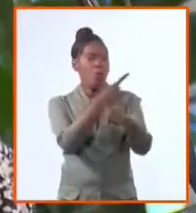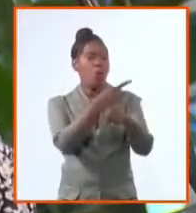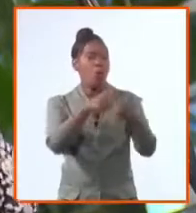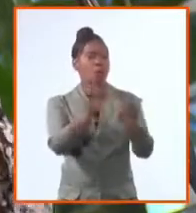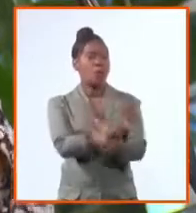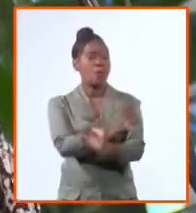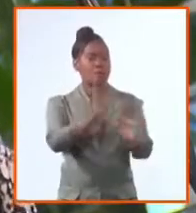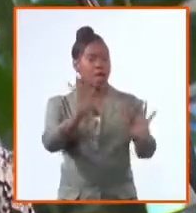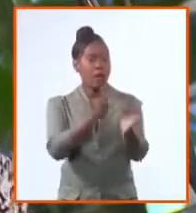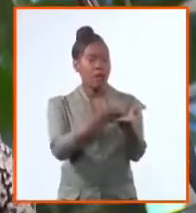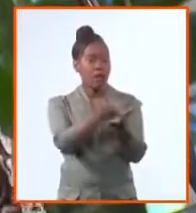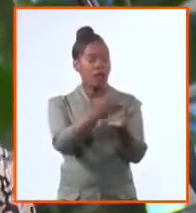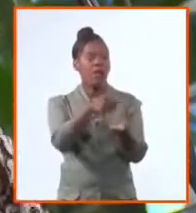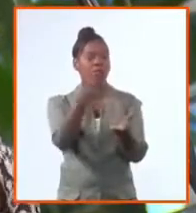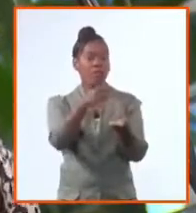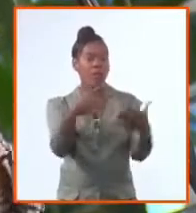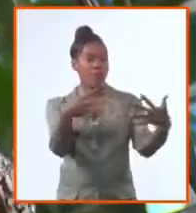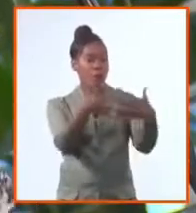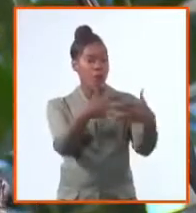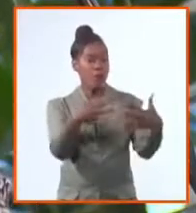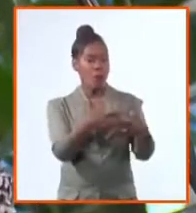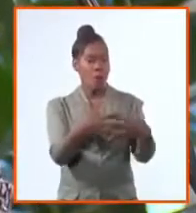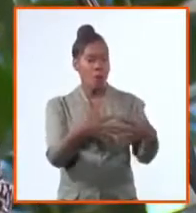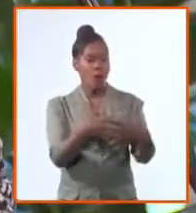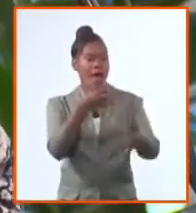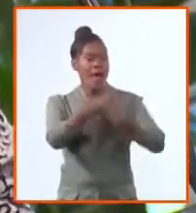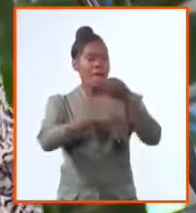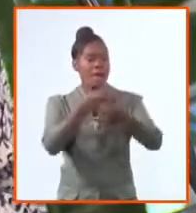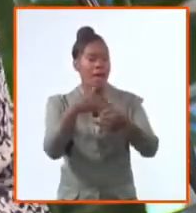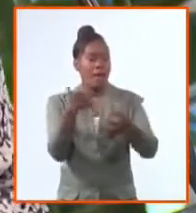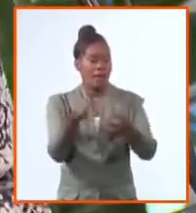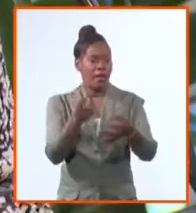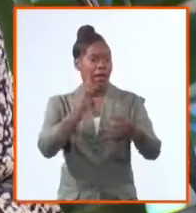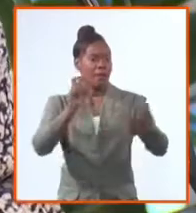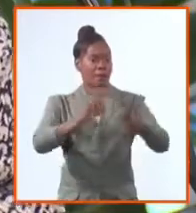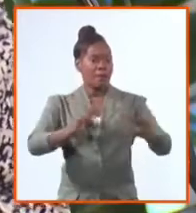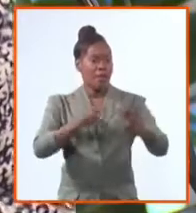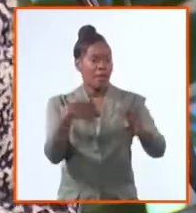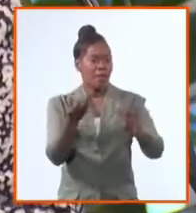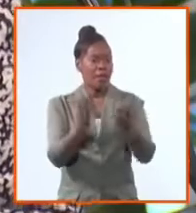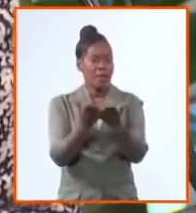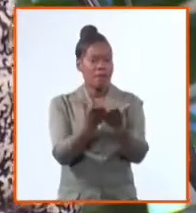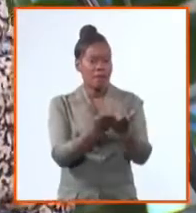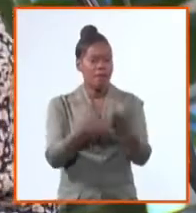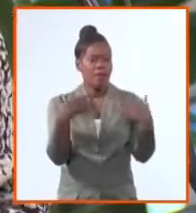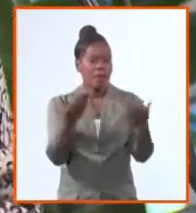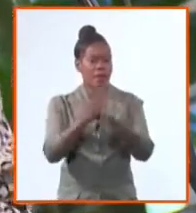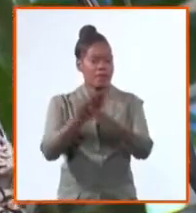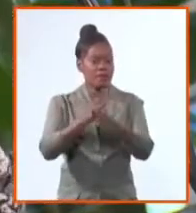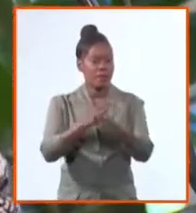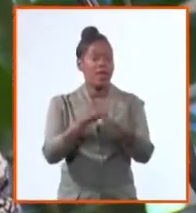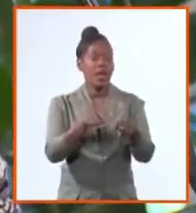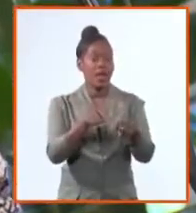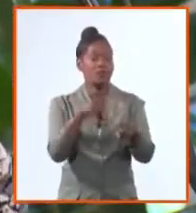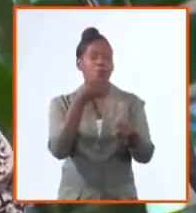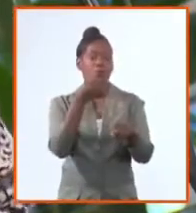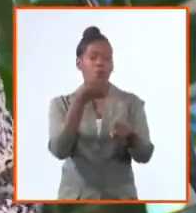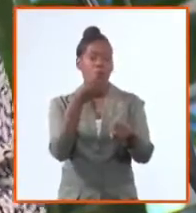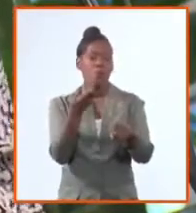especialidades y trasladarla al sistema organizativo del Ministerio de Salud Pública. Y yo creo que va a tener un éxito muy